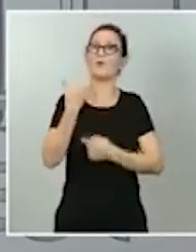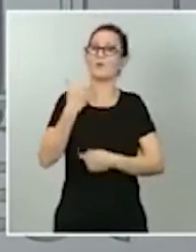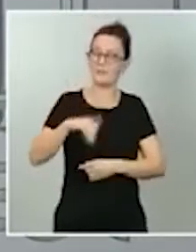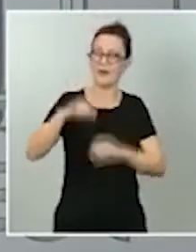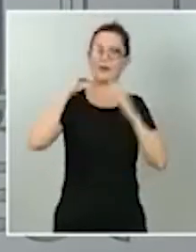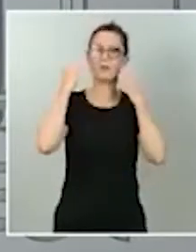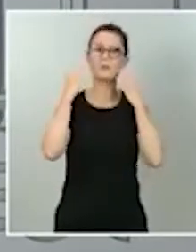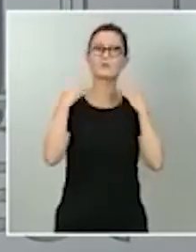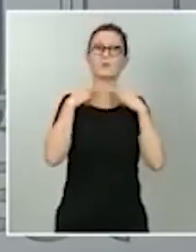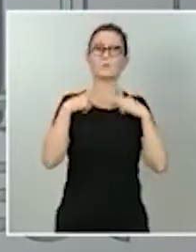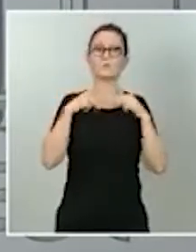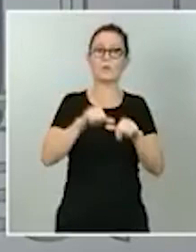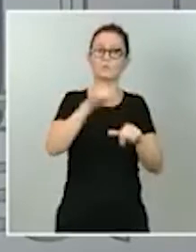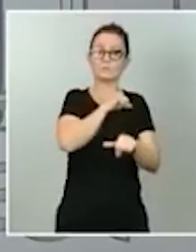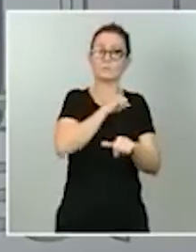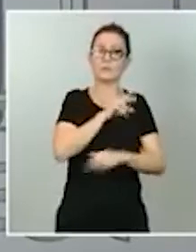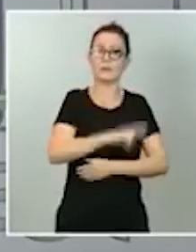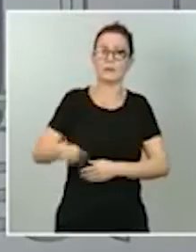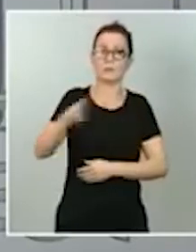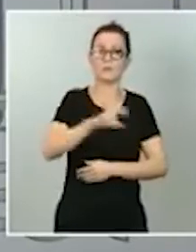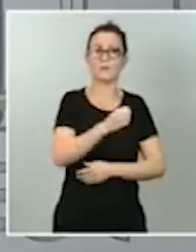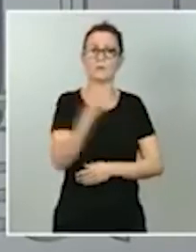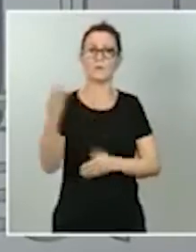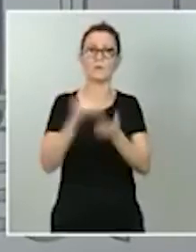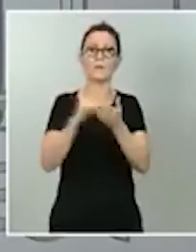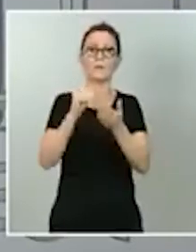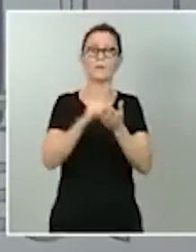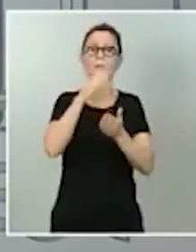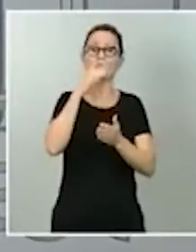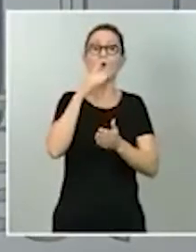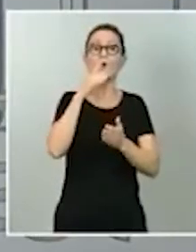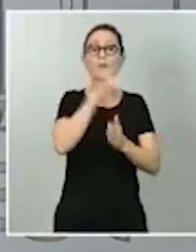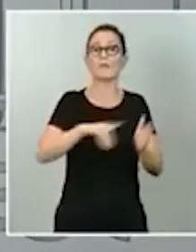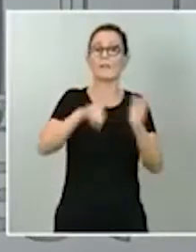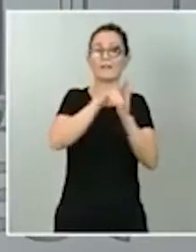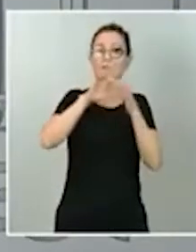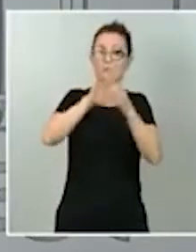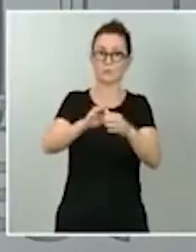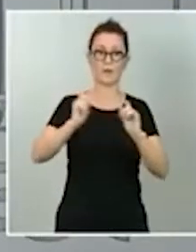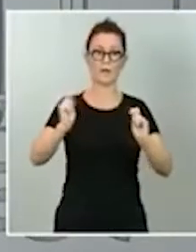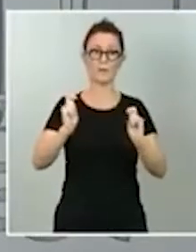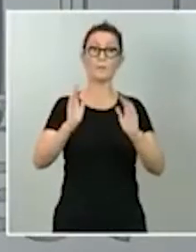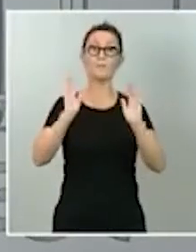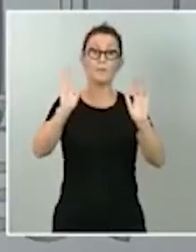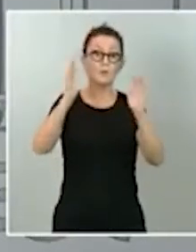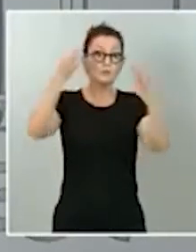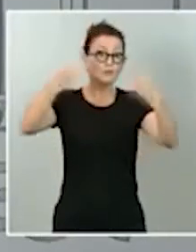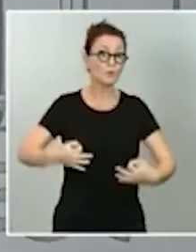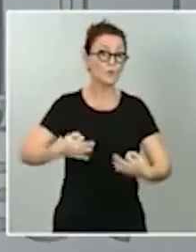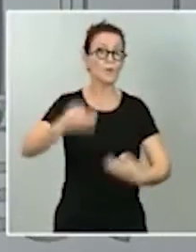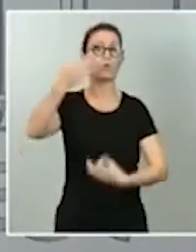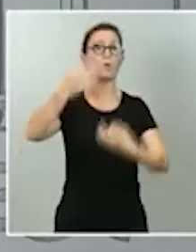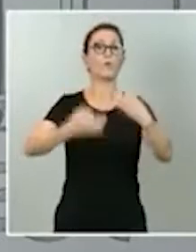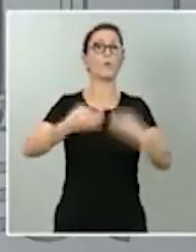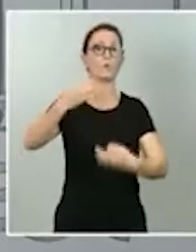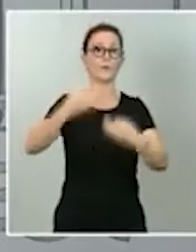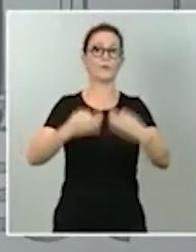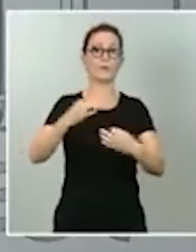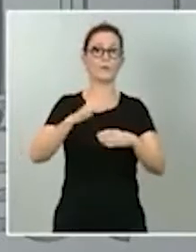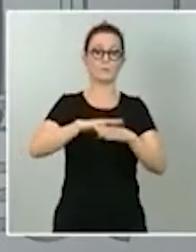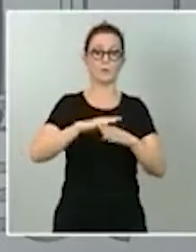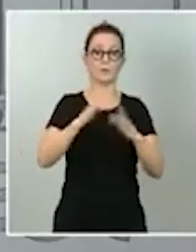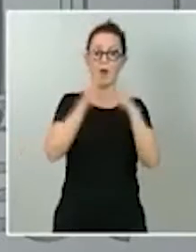sucesivas ocasiones a través del decreto de alarma pero para mayor seguridad jurídica de los acuerdos que se van adoptando estimamos conveniente